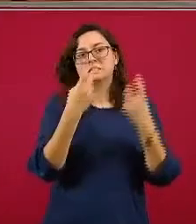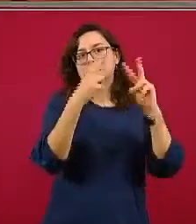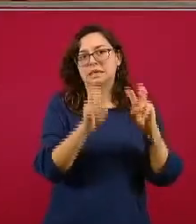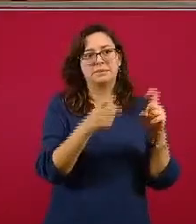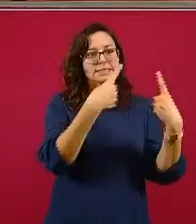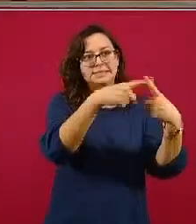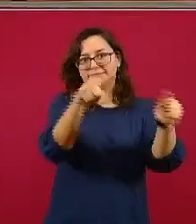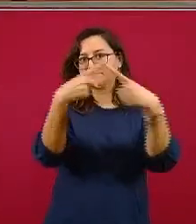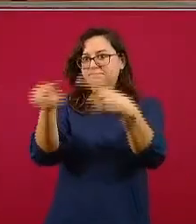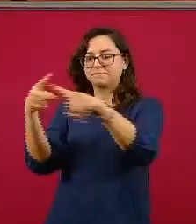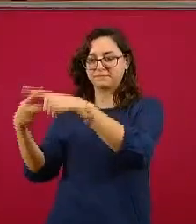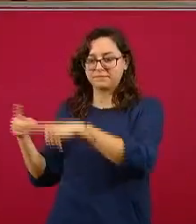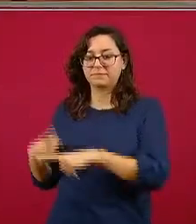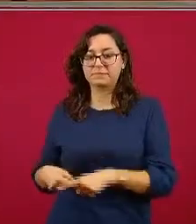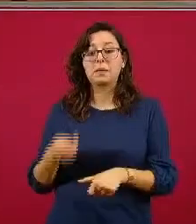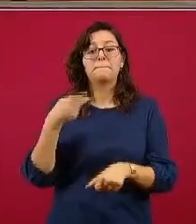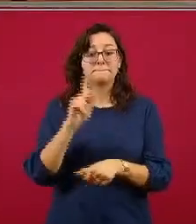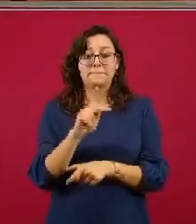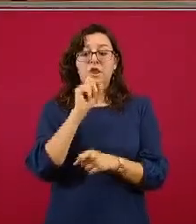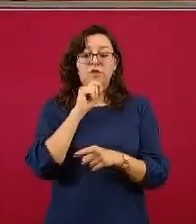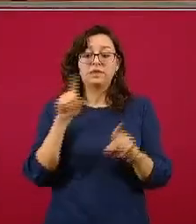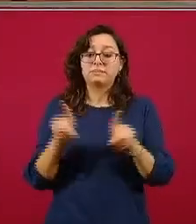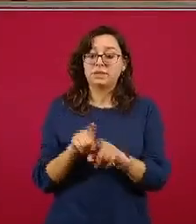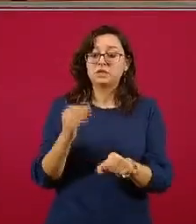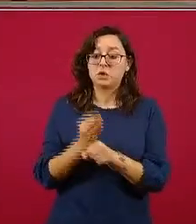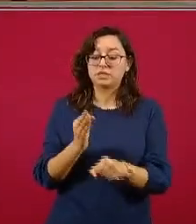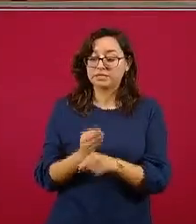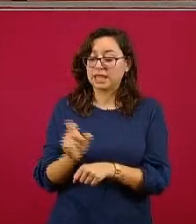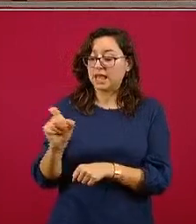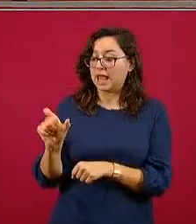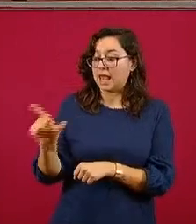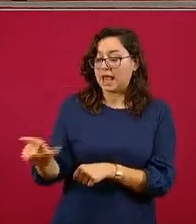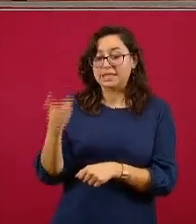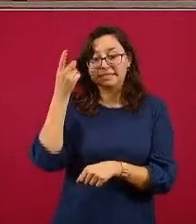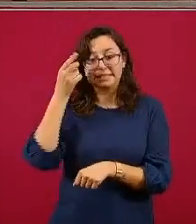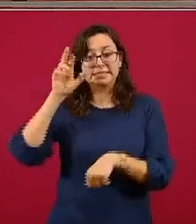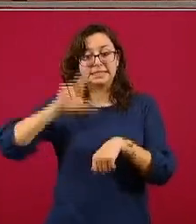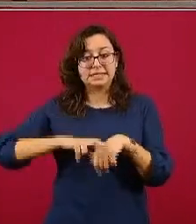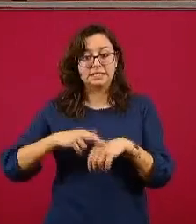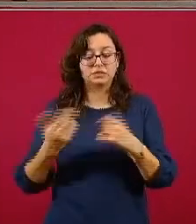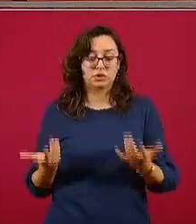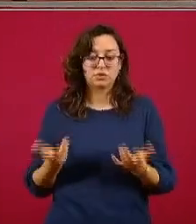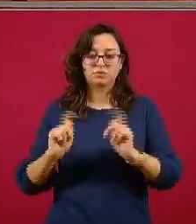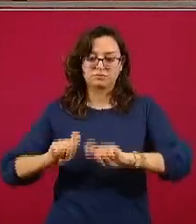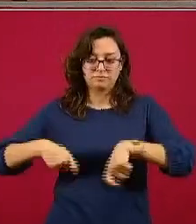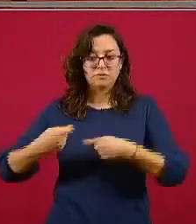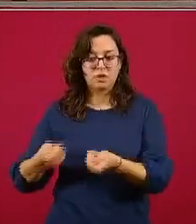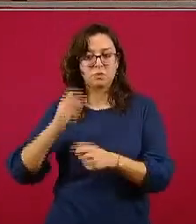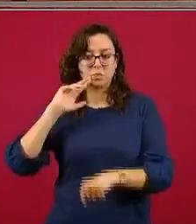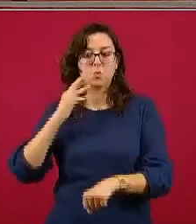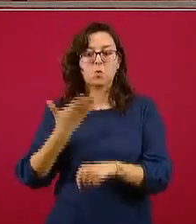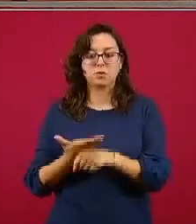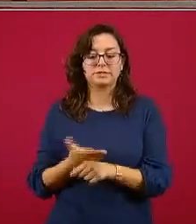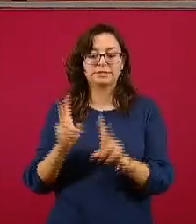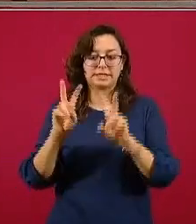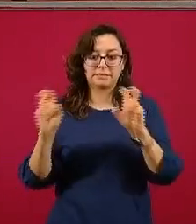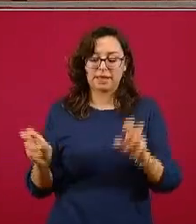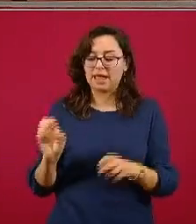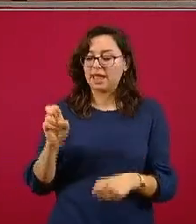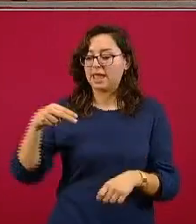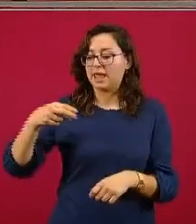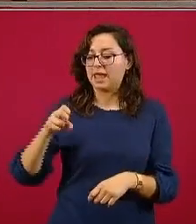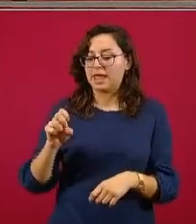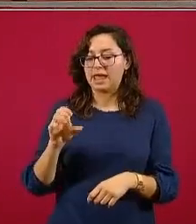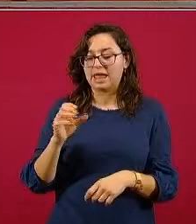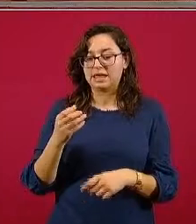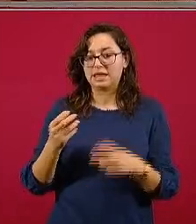temas. Pero en este caso también es el director del instituto responsable de la Encuesta Nacional de